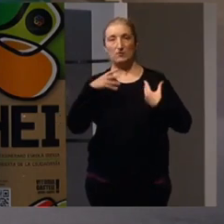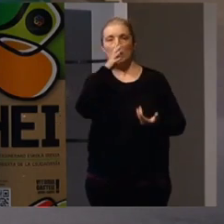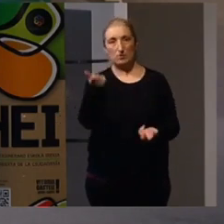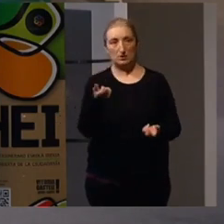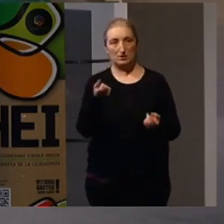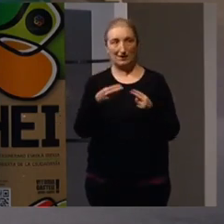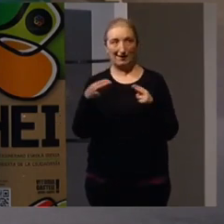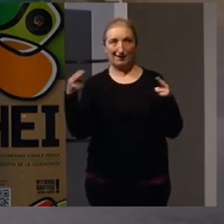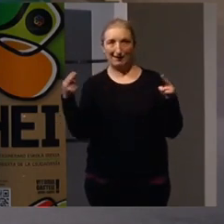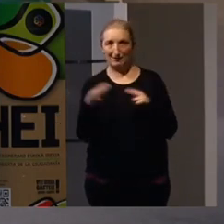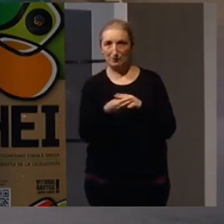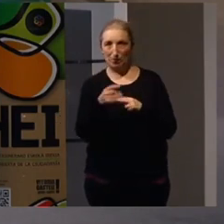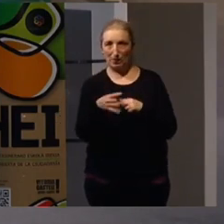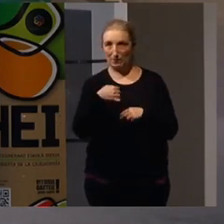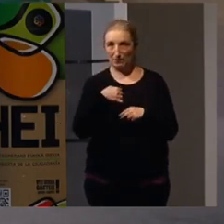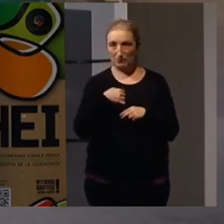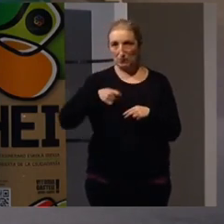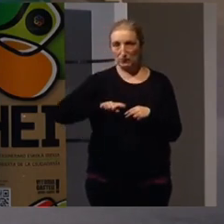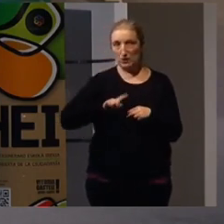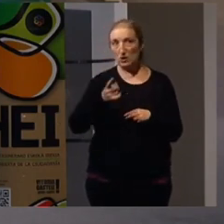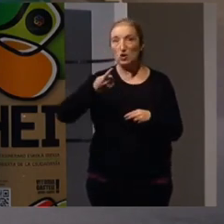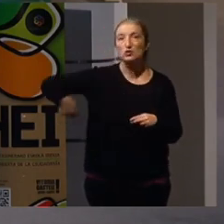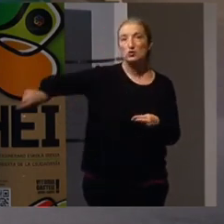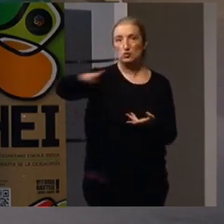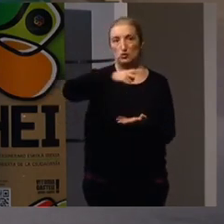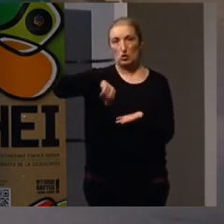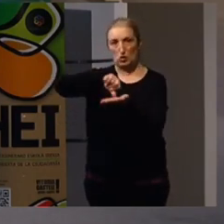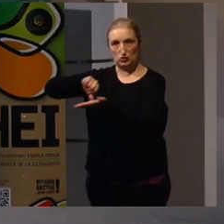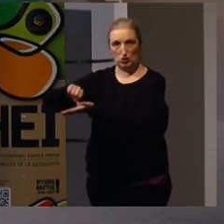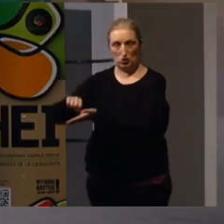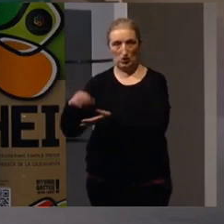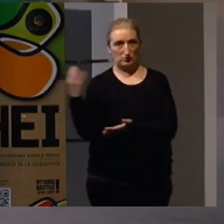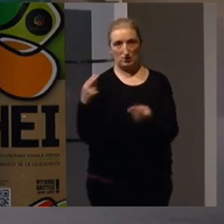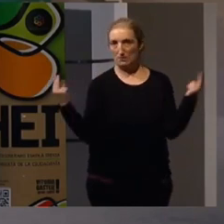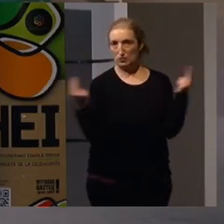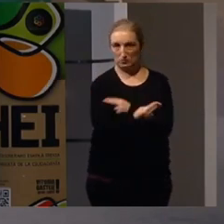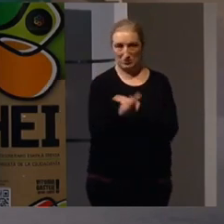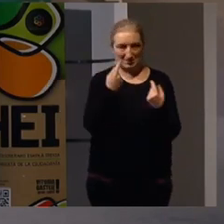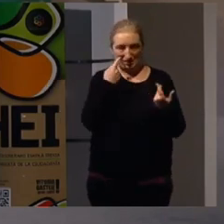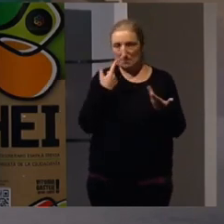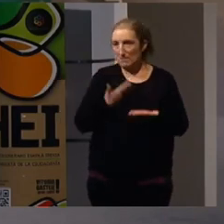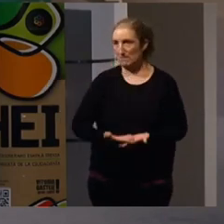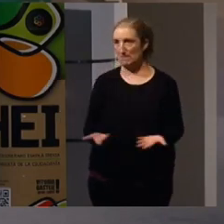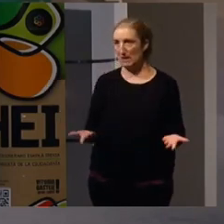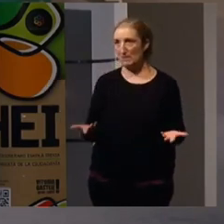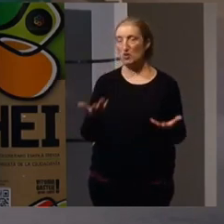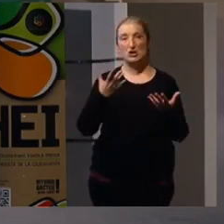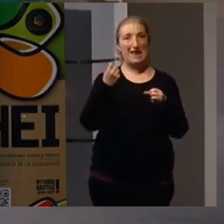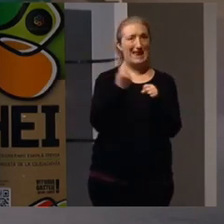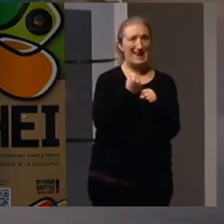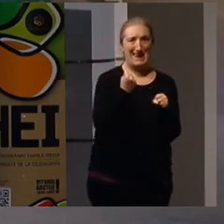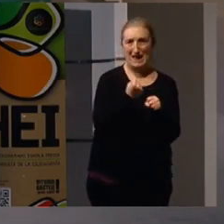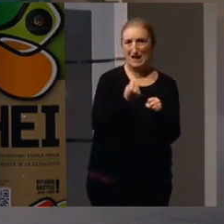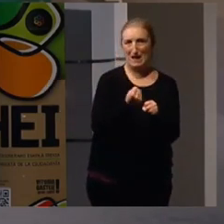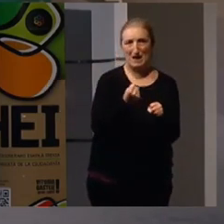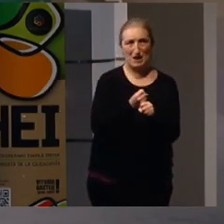quienes la contestemos seamos todos los ciudadanos. Si estamos viendo que el ritmo de vida, si estamos viendo que la precariedad laboral, que es otra de